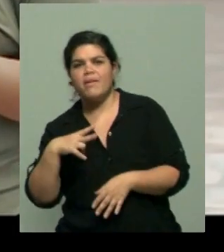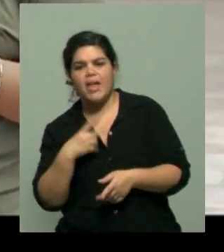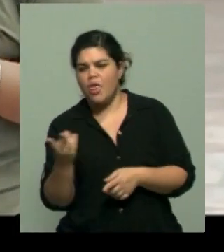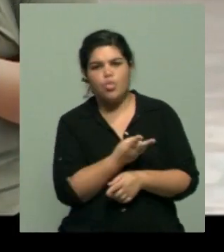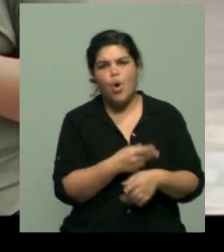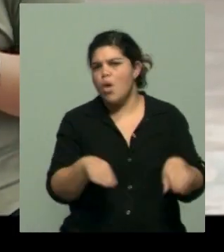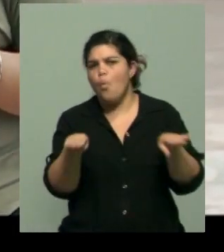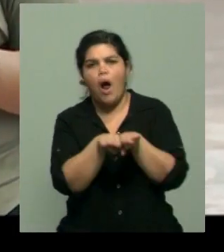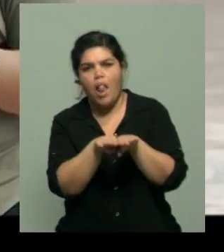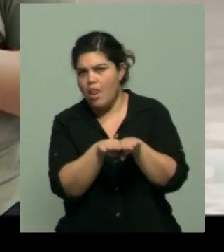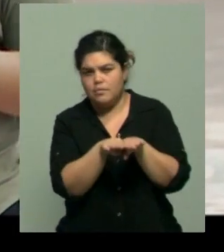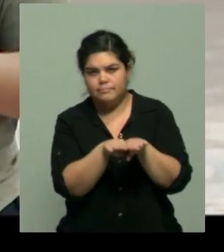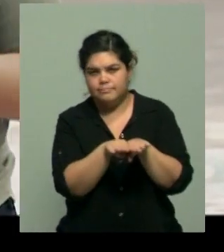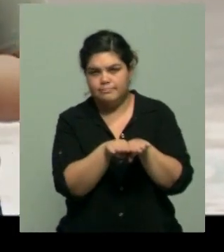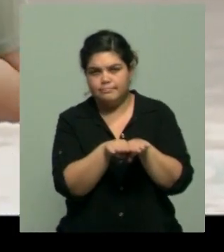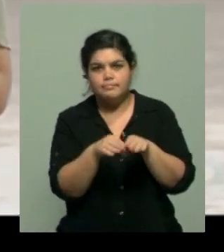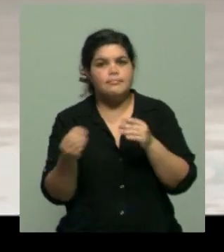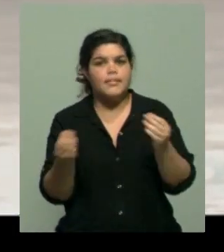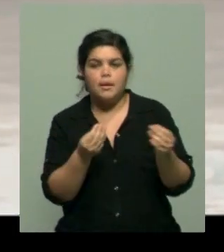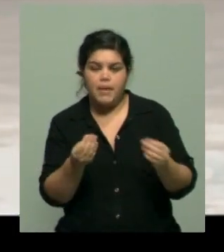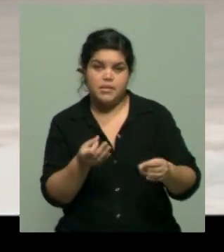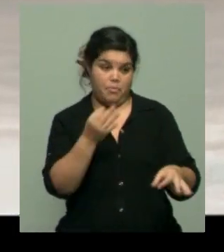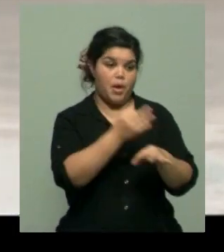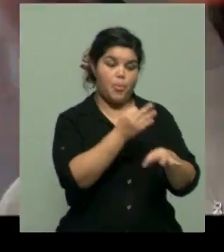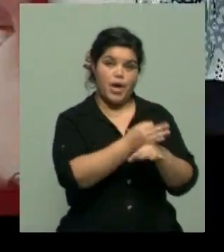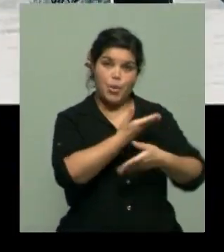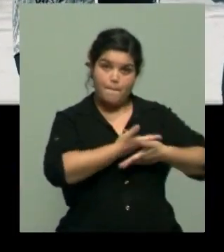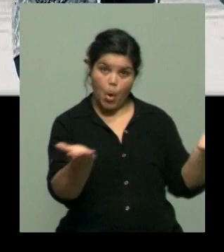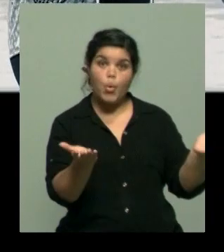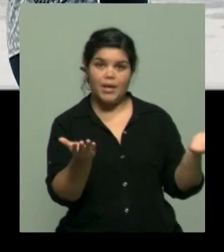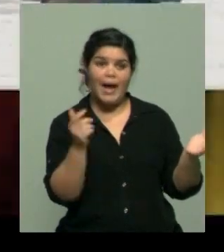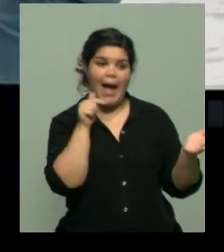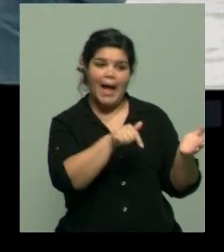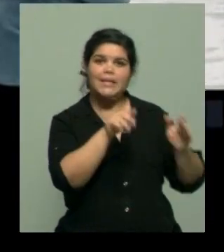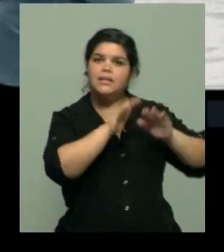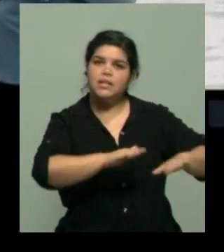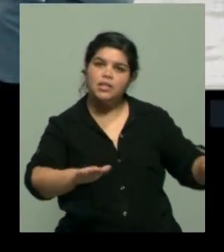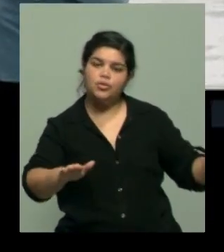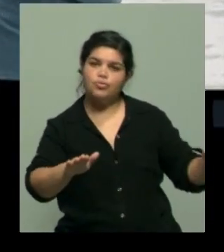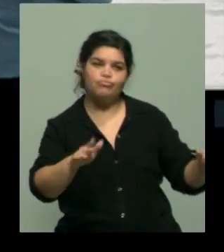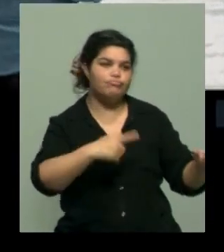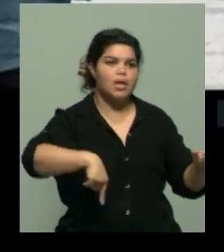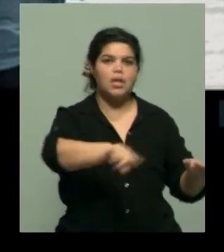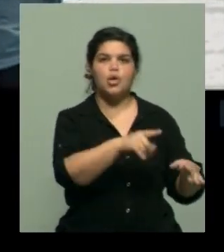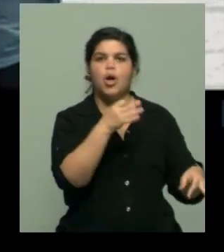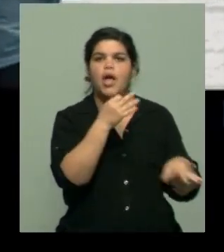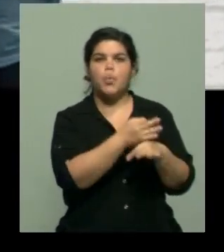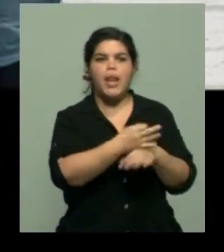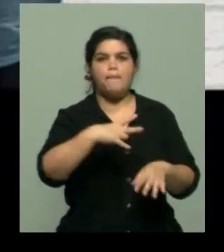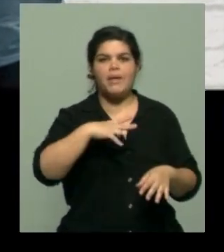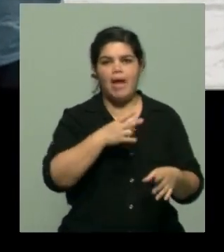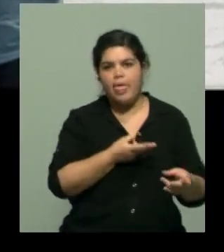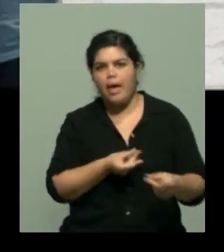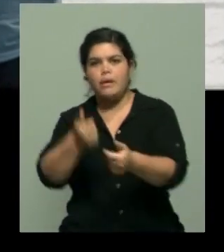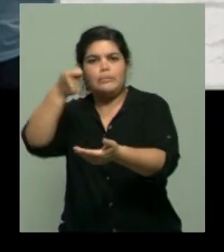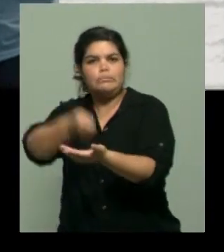porque obviamente en las instituciones de educación pública vos tenés niños que no pueden acceder de pronto a una escuela privada, pero las